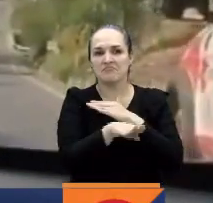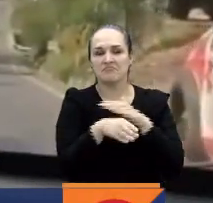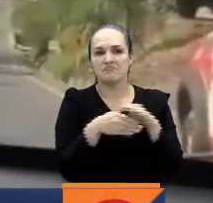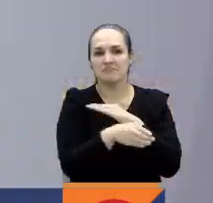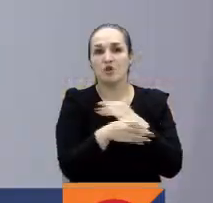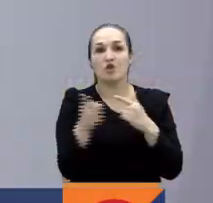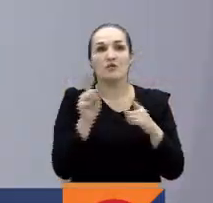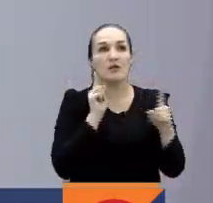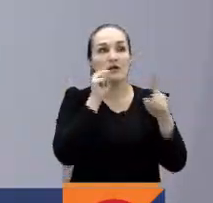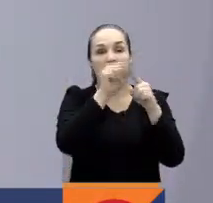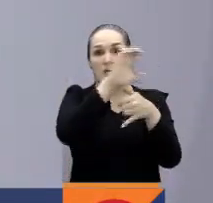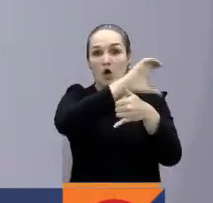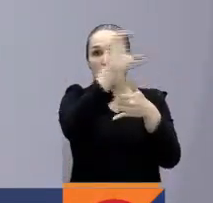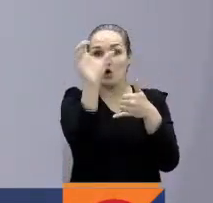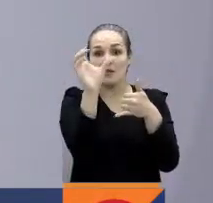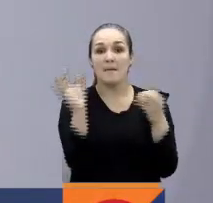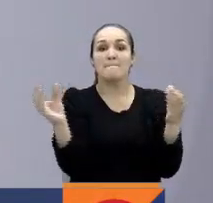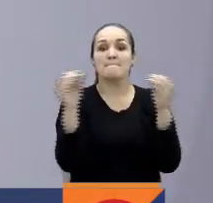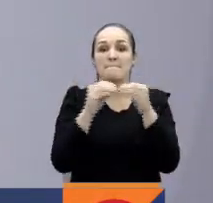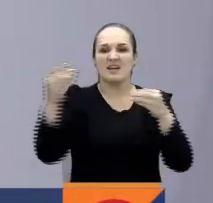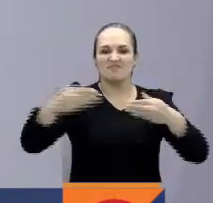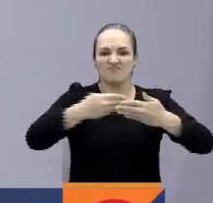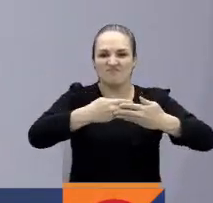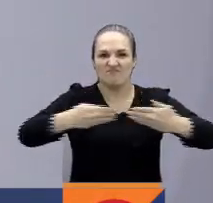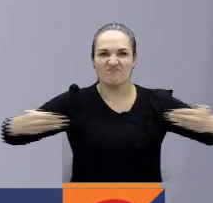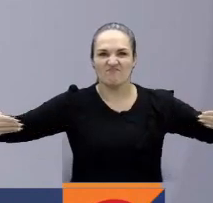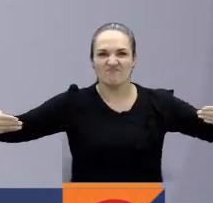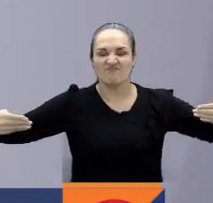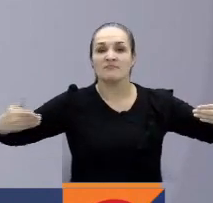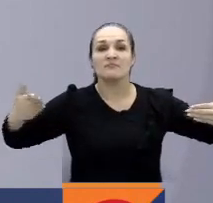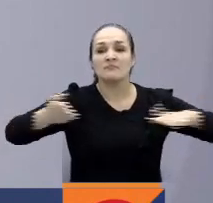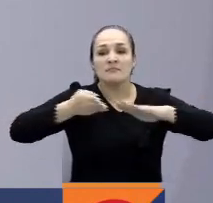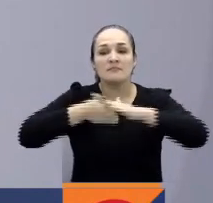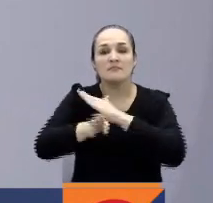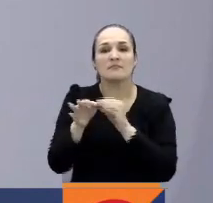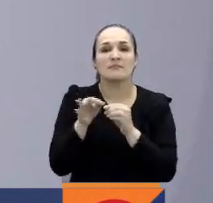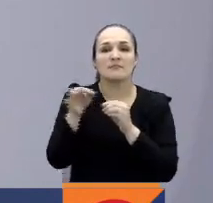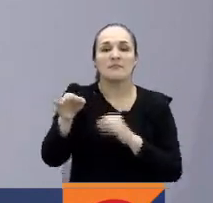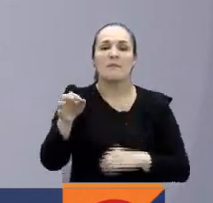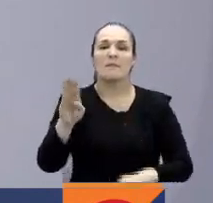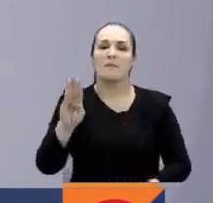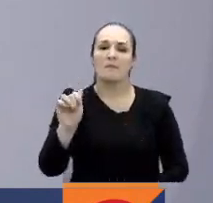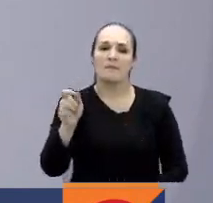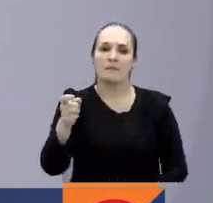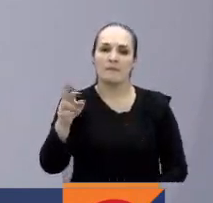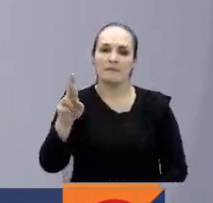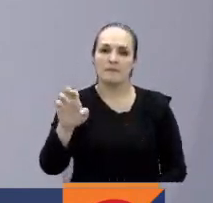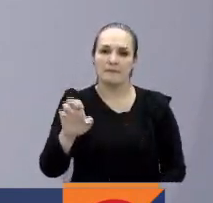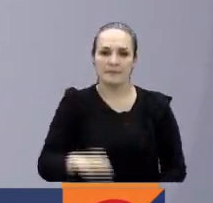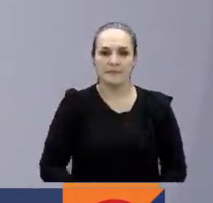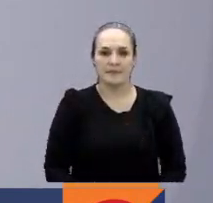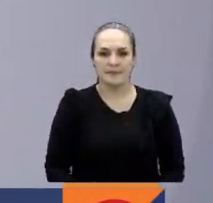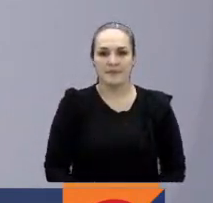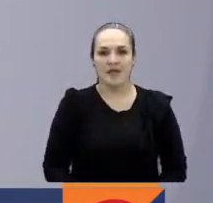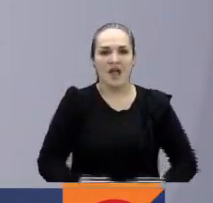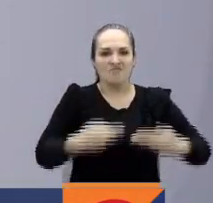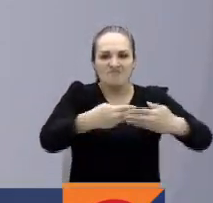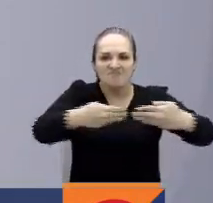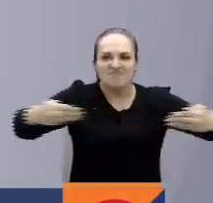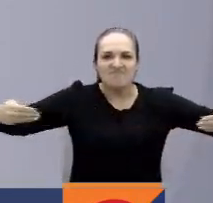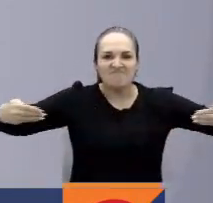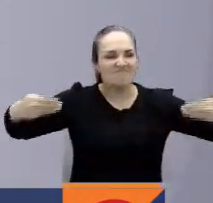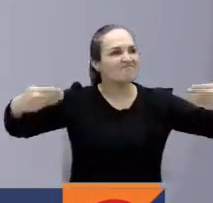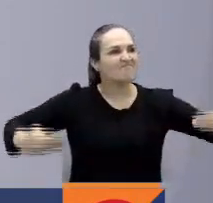a la costa, se sumaron las barricadas en la vía de acceso al municipio del Bagre. Con obstáculos impiden el